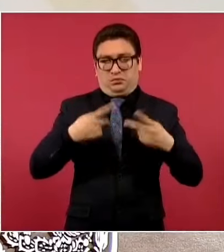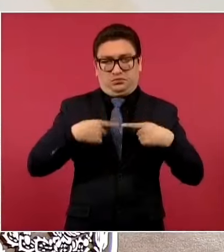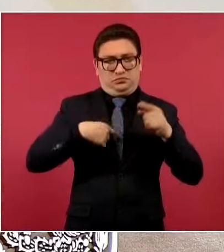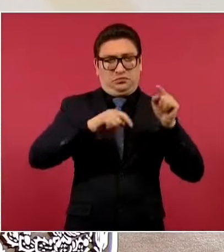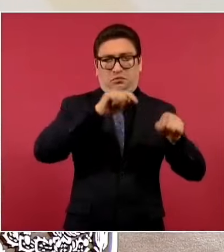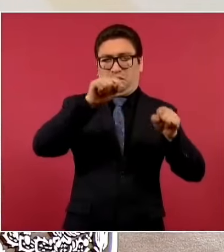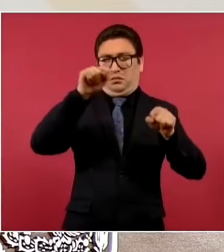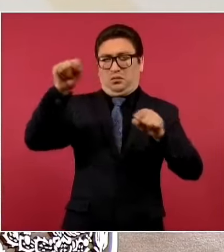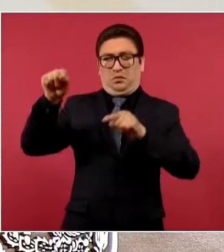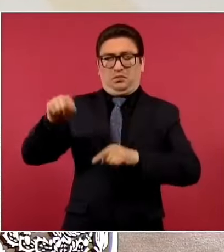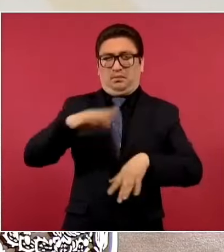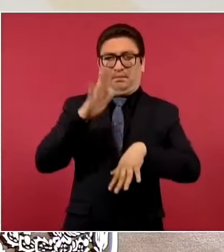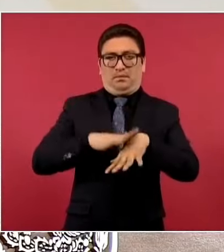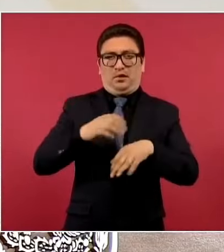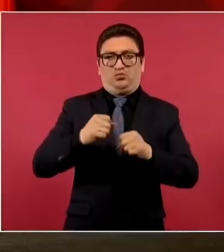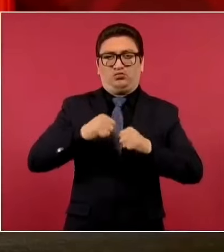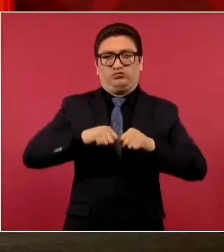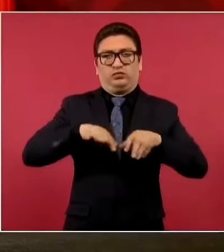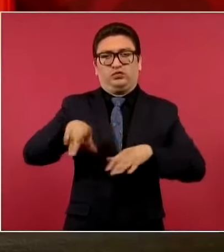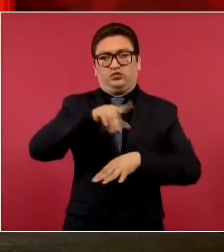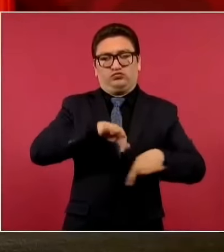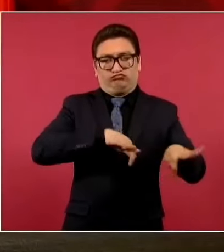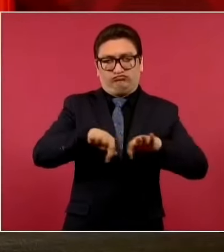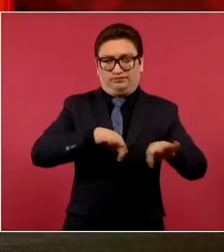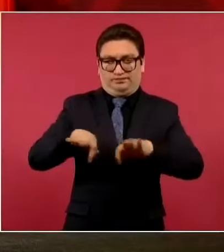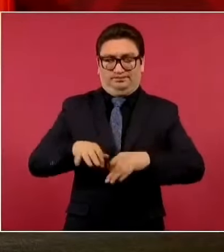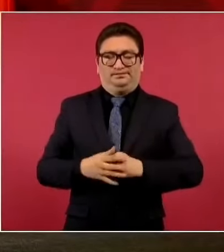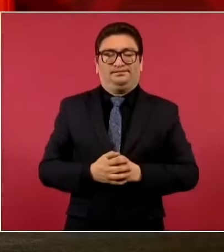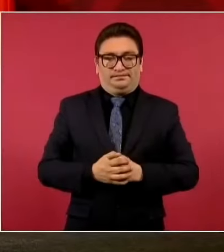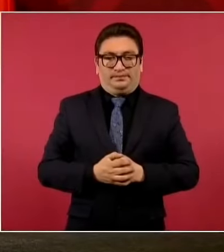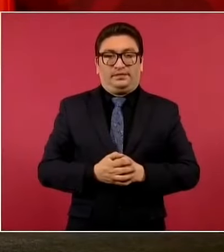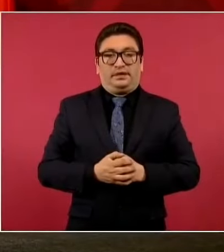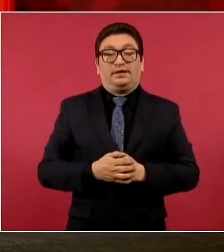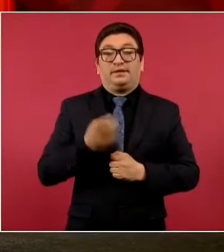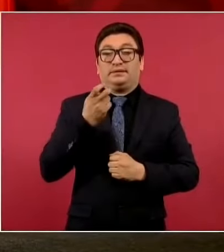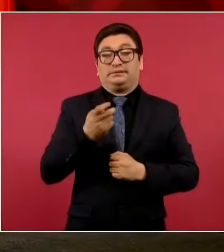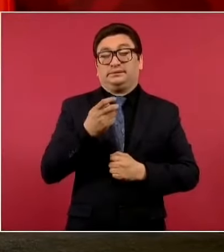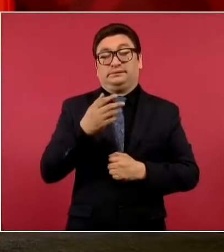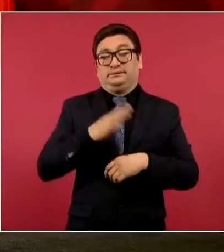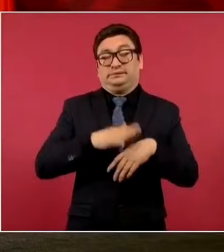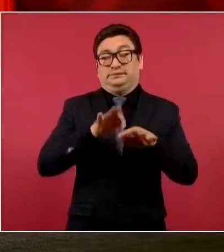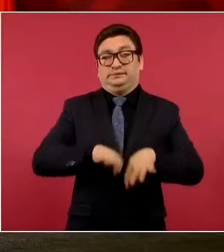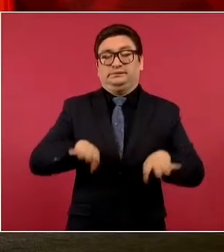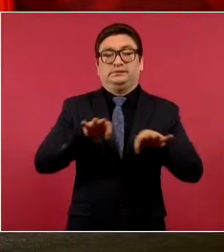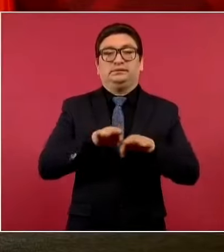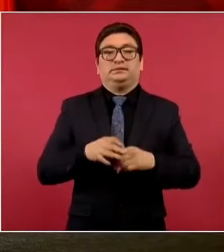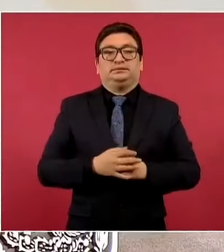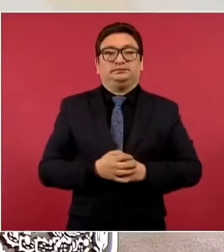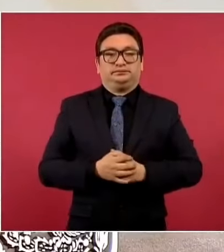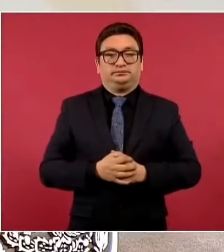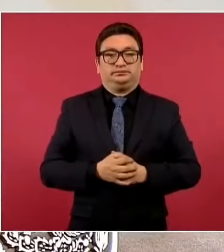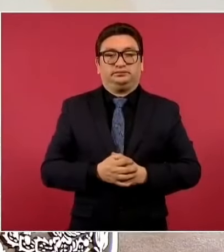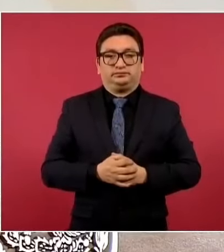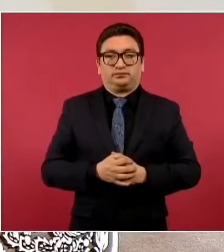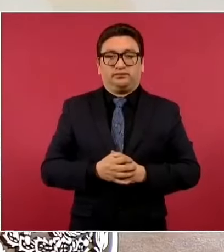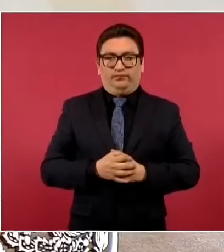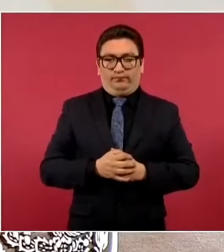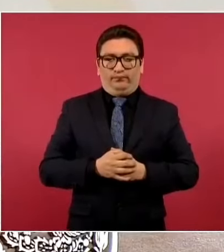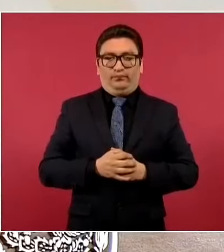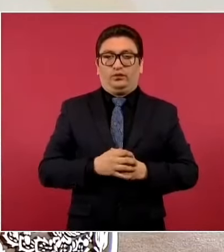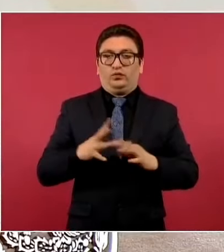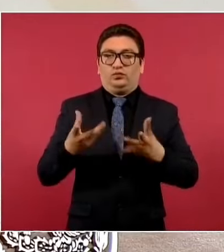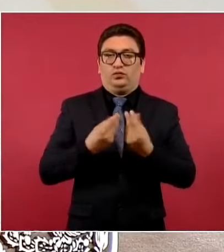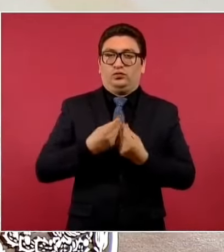pues ampliamos también la fuerza de trabajo. Y de manera muy destacada también la colaboración que tenemos